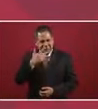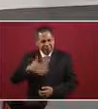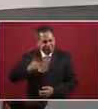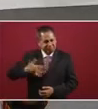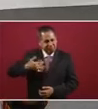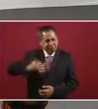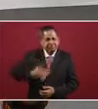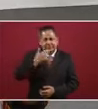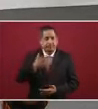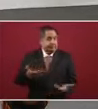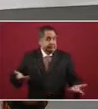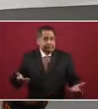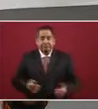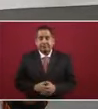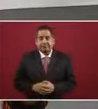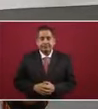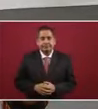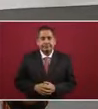Es decir,